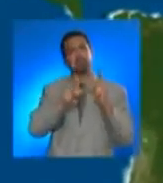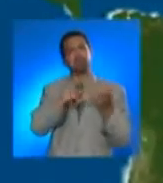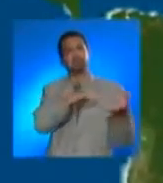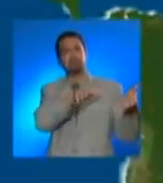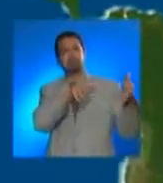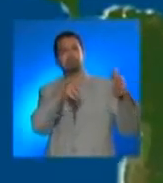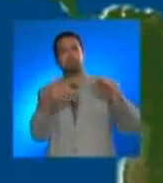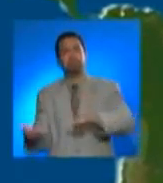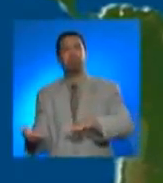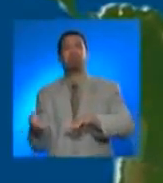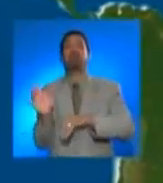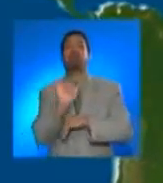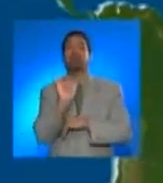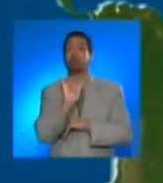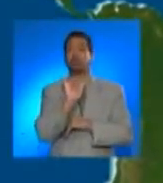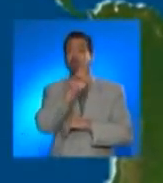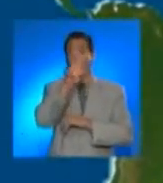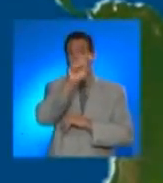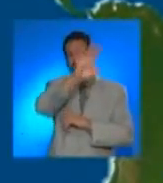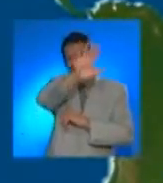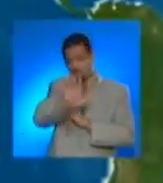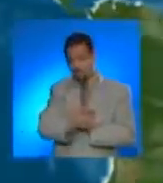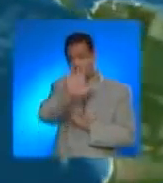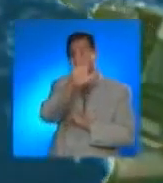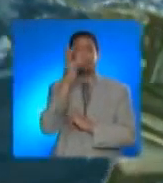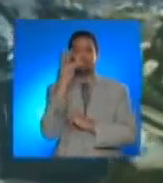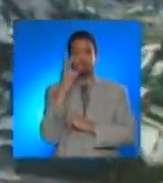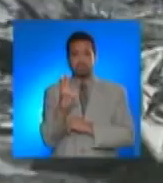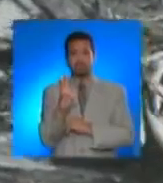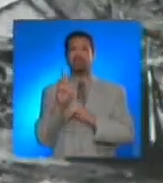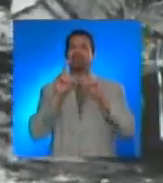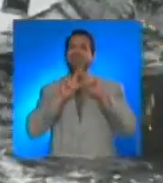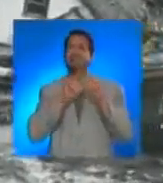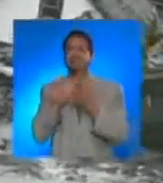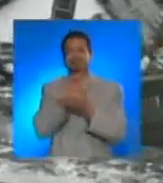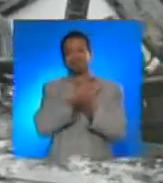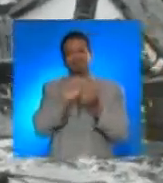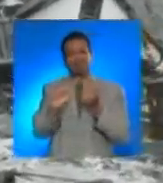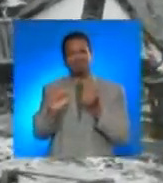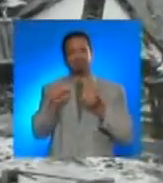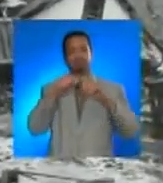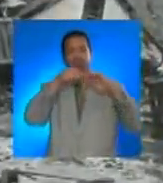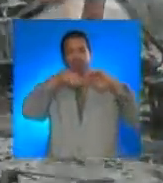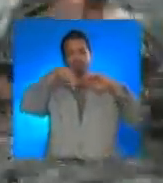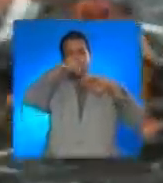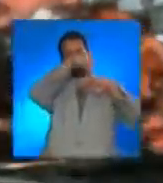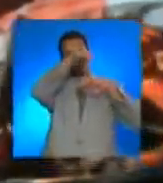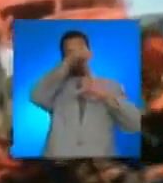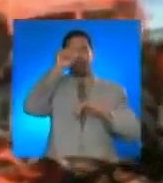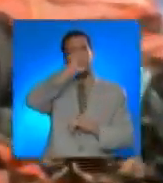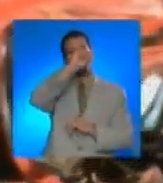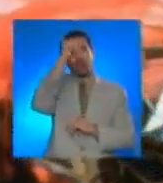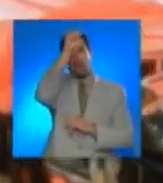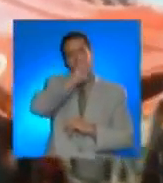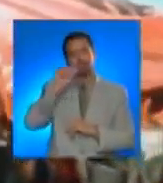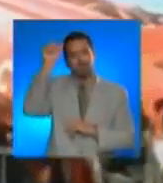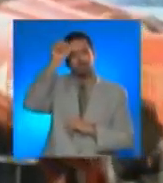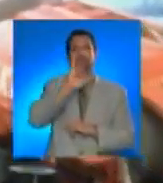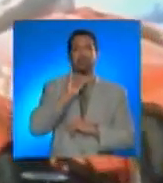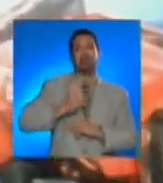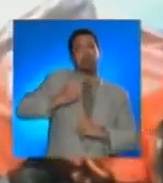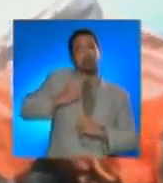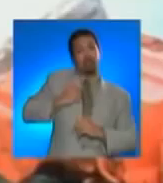destruidos. Otro terremoto muy grande ocurrió en Alaska un Viernes Santo, el 27 de marzo